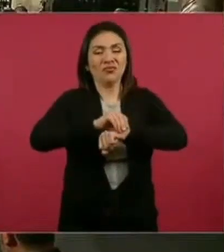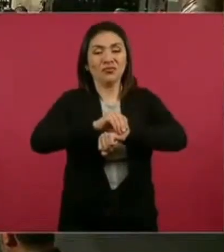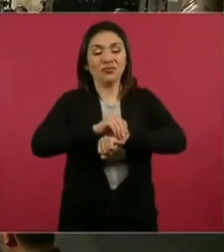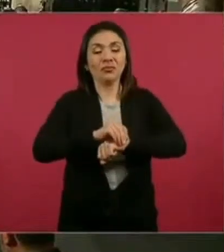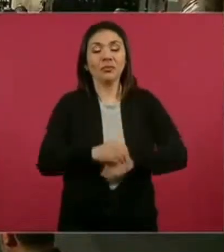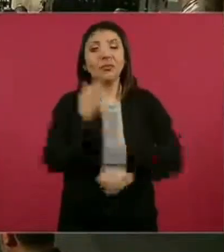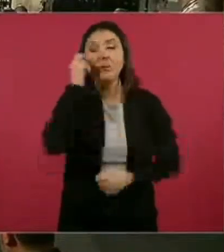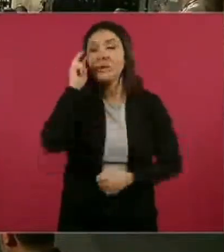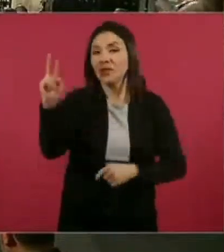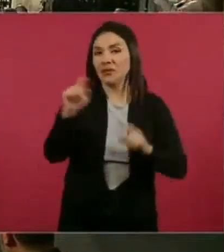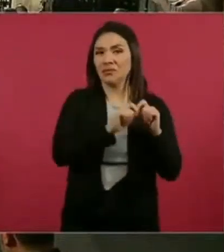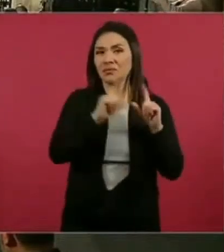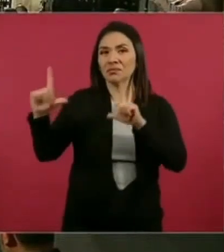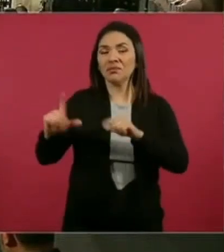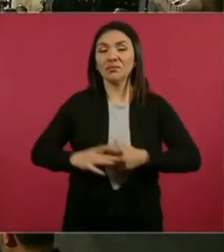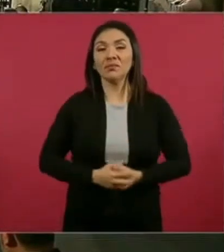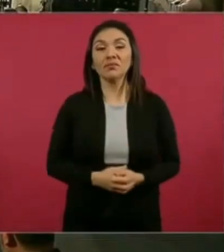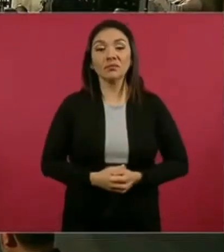por favor.